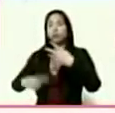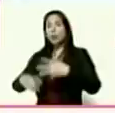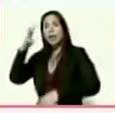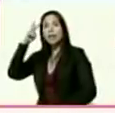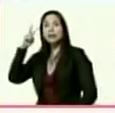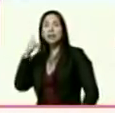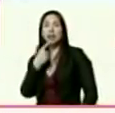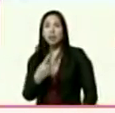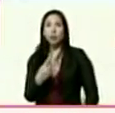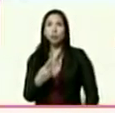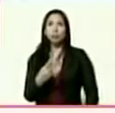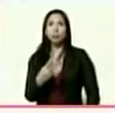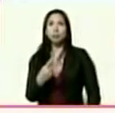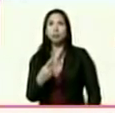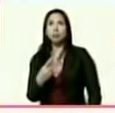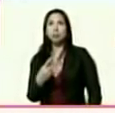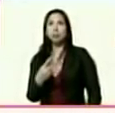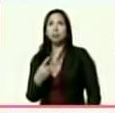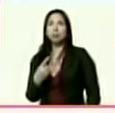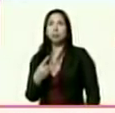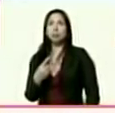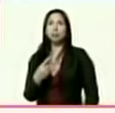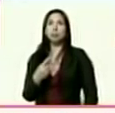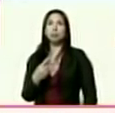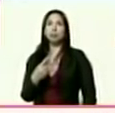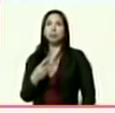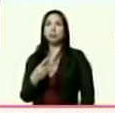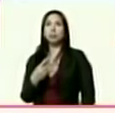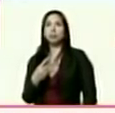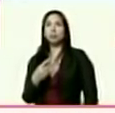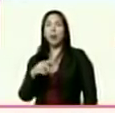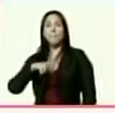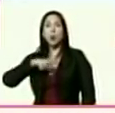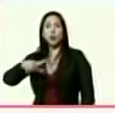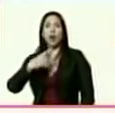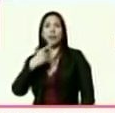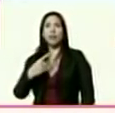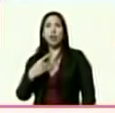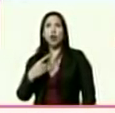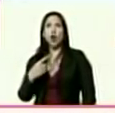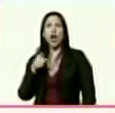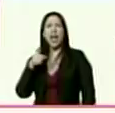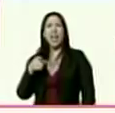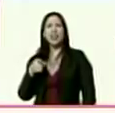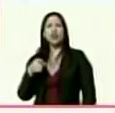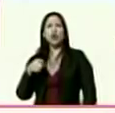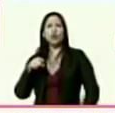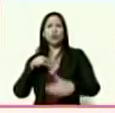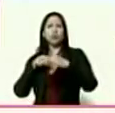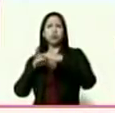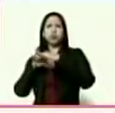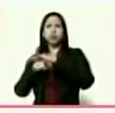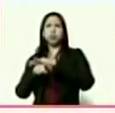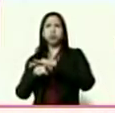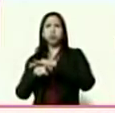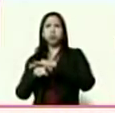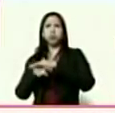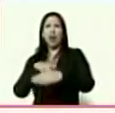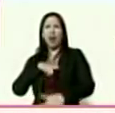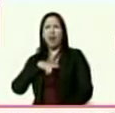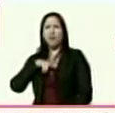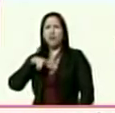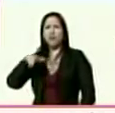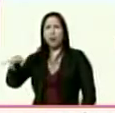dijo, canciller de Portugal, dijo que ellos están transportando un presidente. ¿De qué?